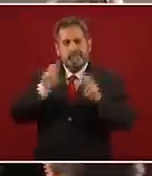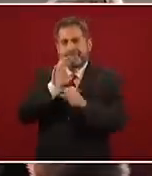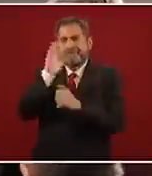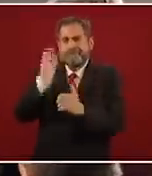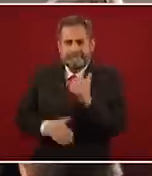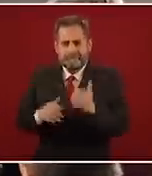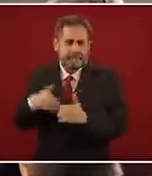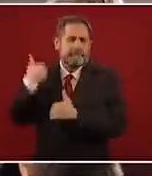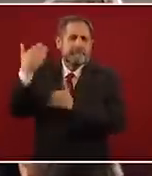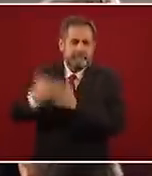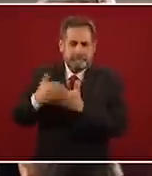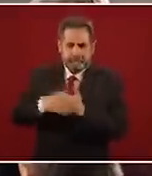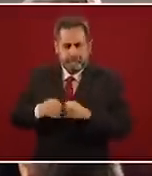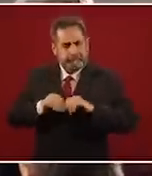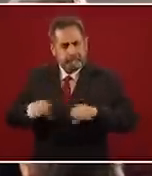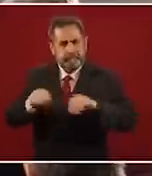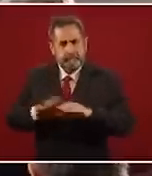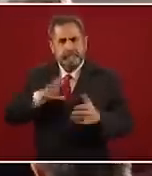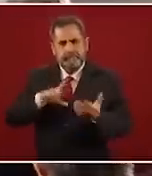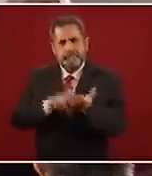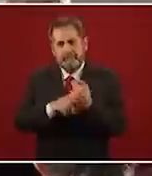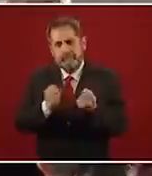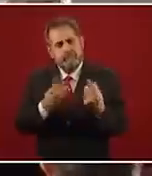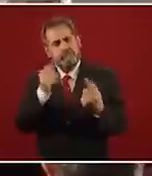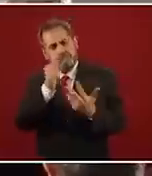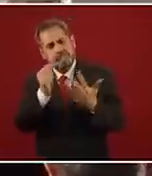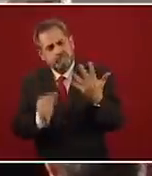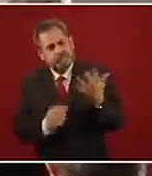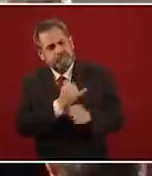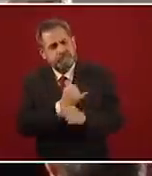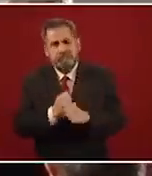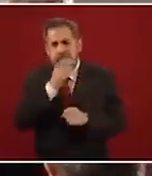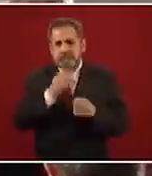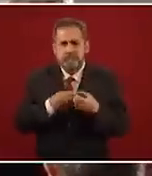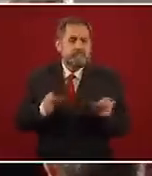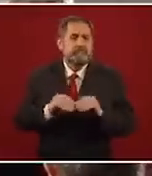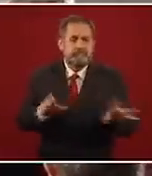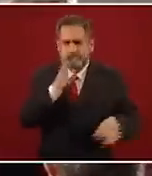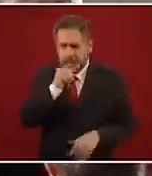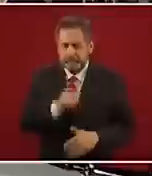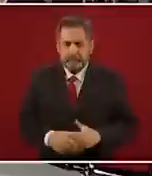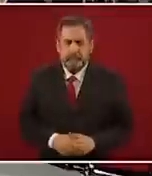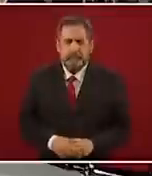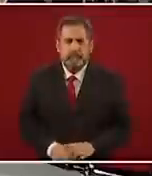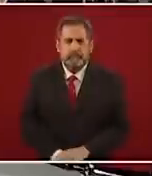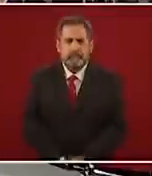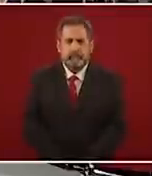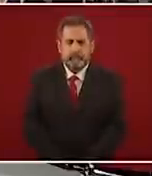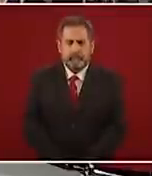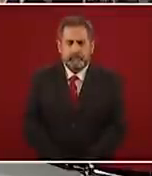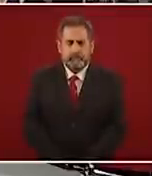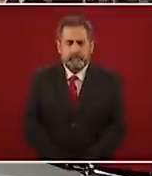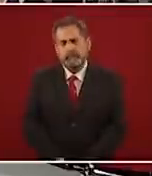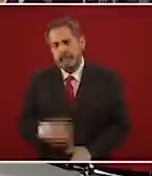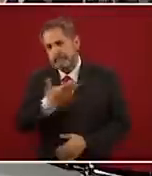este caso específico. Y hay varias cosas que están en investigación y no podemos revelar anticipadamente. Presidente, ¿haría